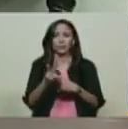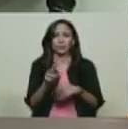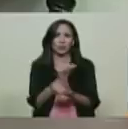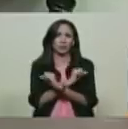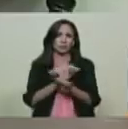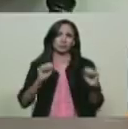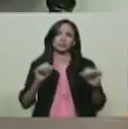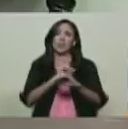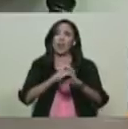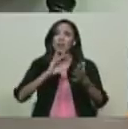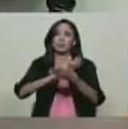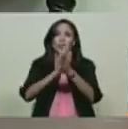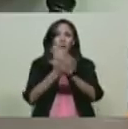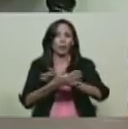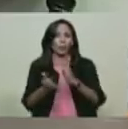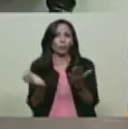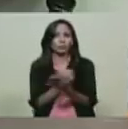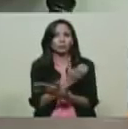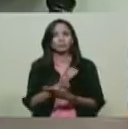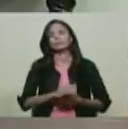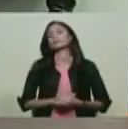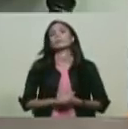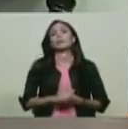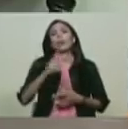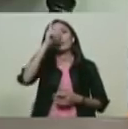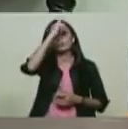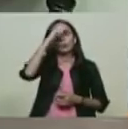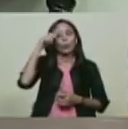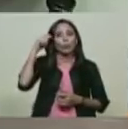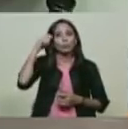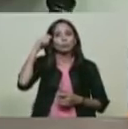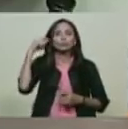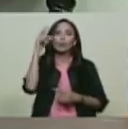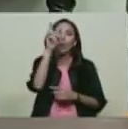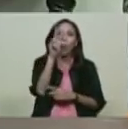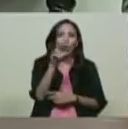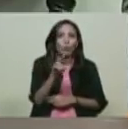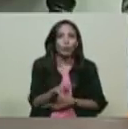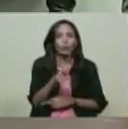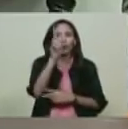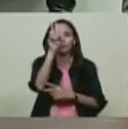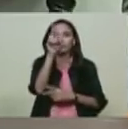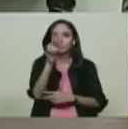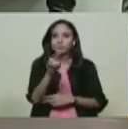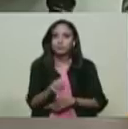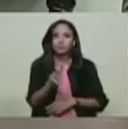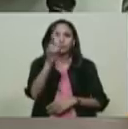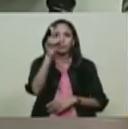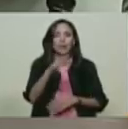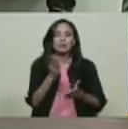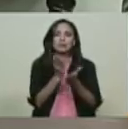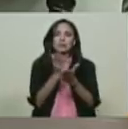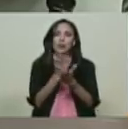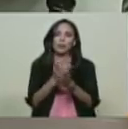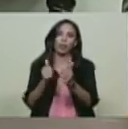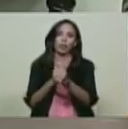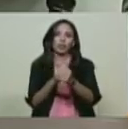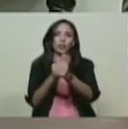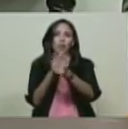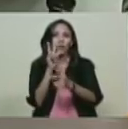pueblo. Es el gobierno de Donald Trump que se dedica a diario a perseguir cada